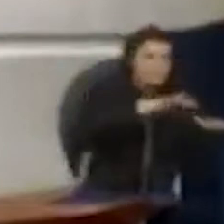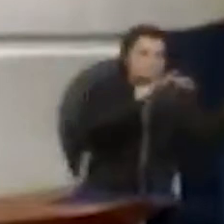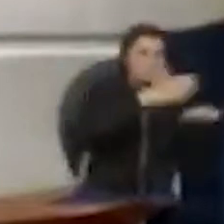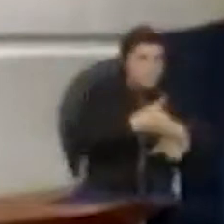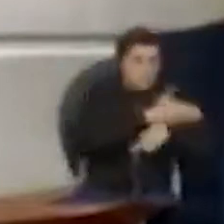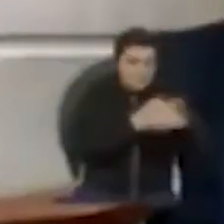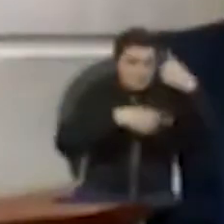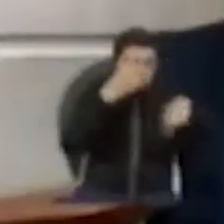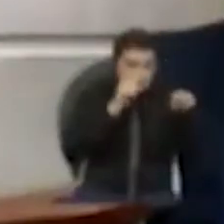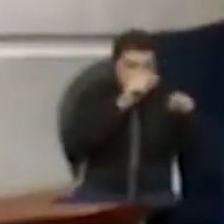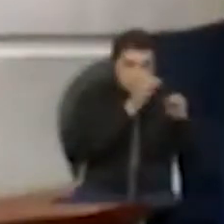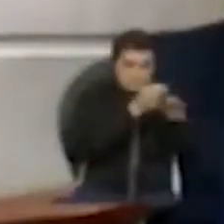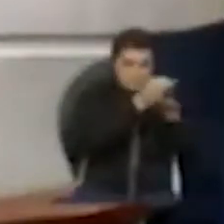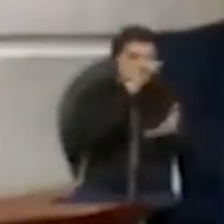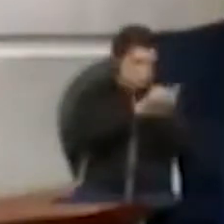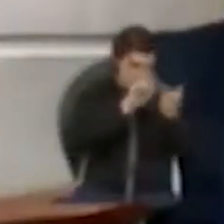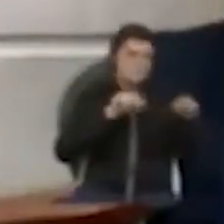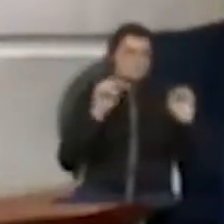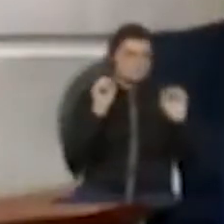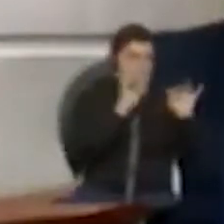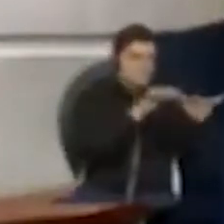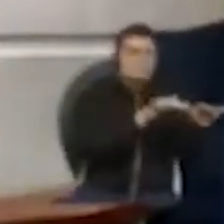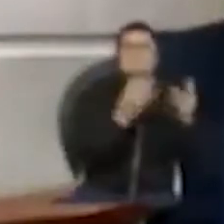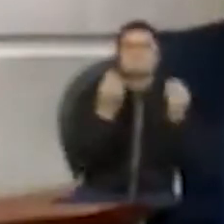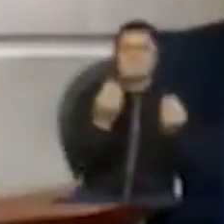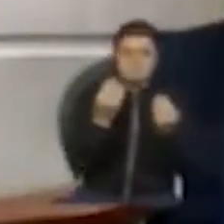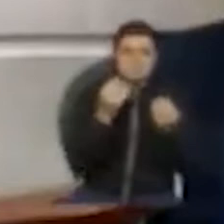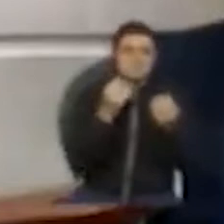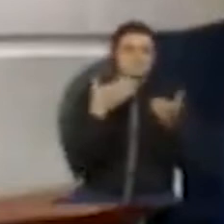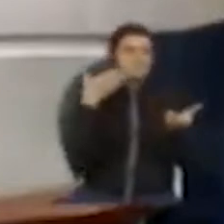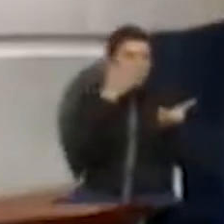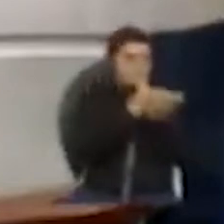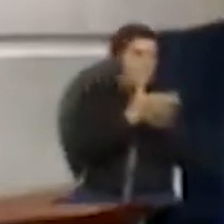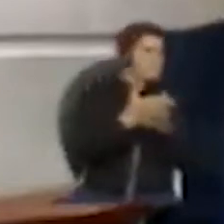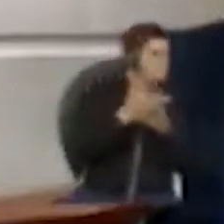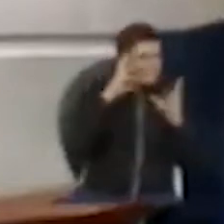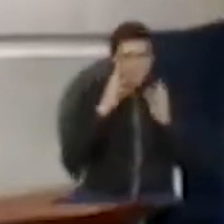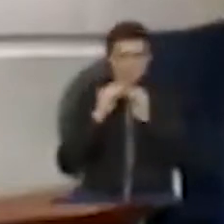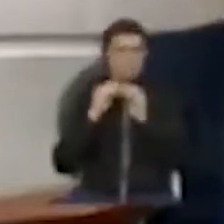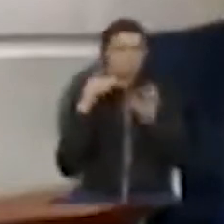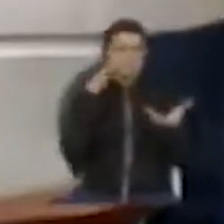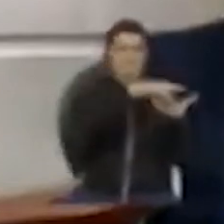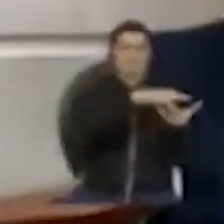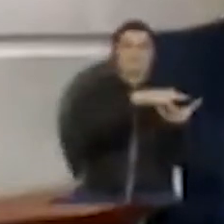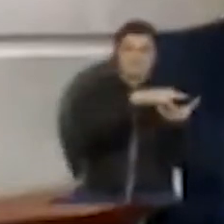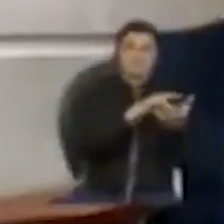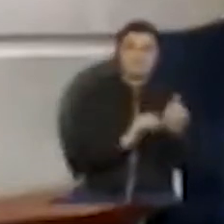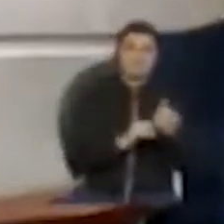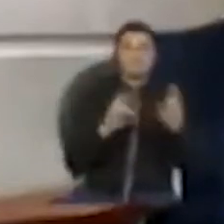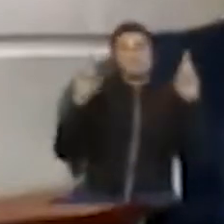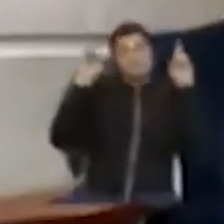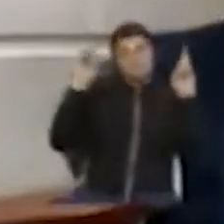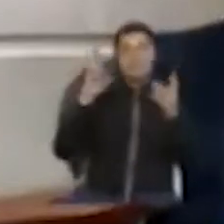ha solicitado que se visite, y va a facilitar ir al terreno como hemos hecho muchas veces, de manera que ojalá